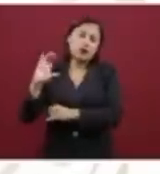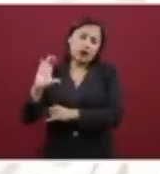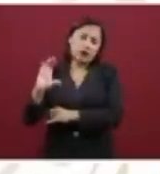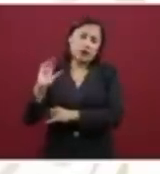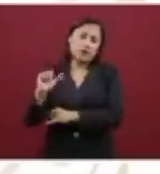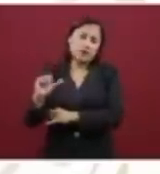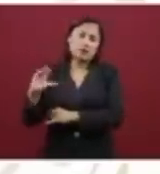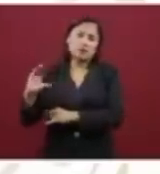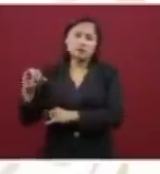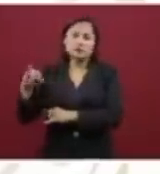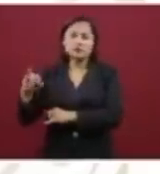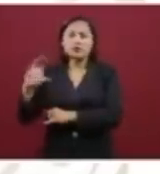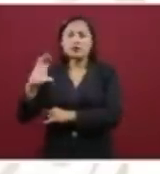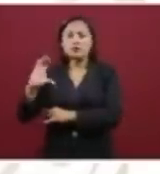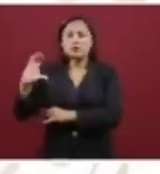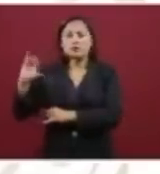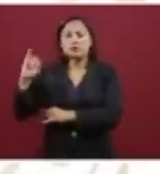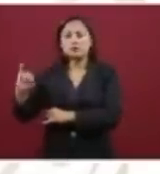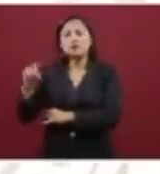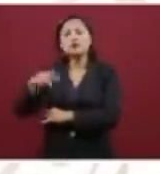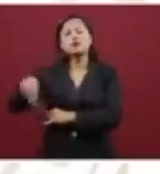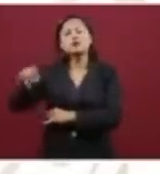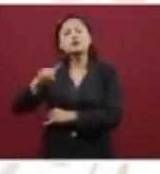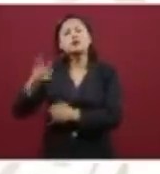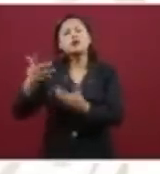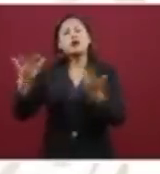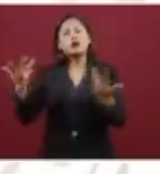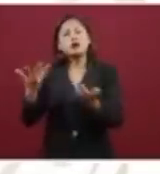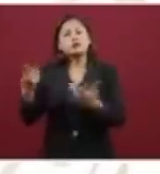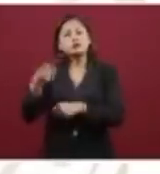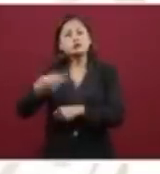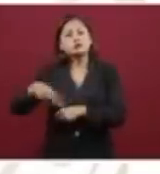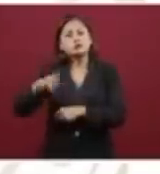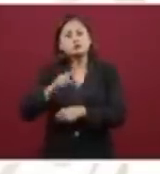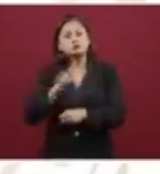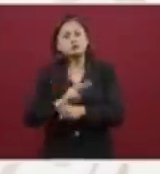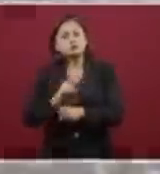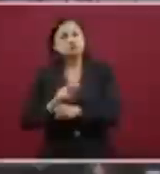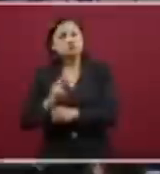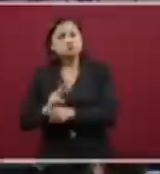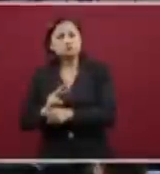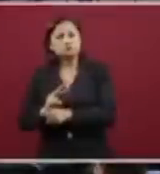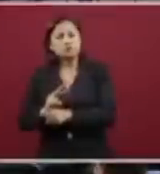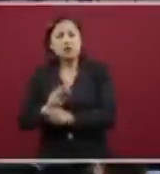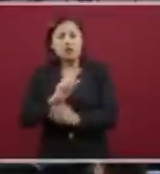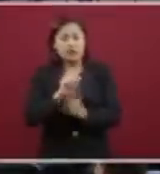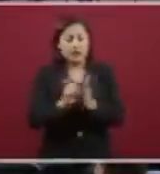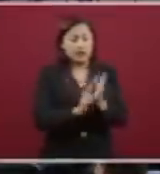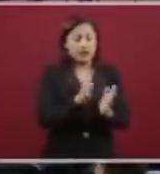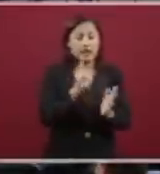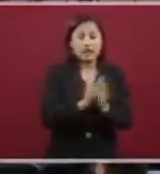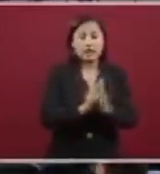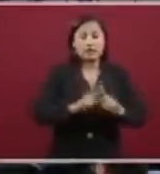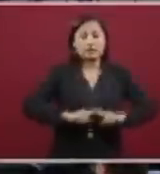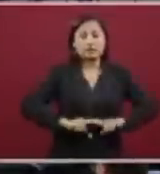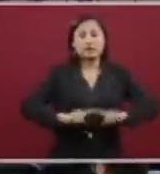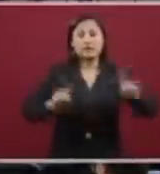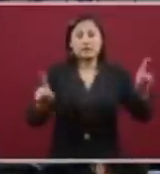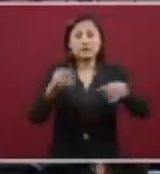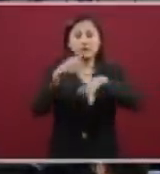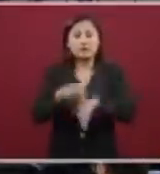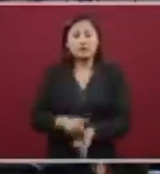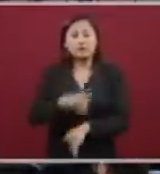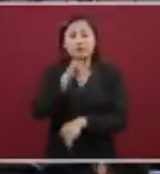y no según lo dispuesto por la ley de obras públicas como estaba establecido originalmente esa